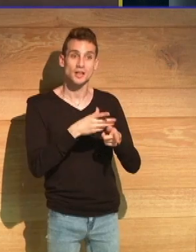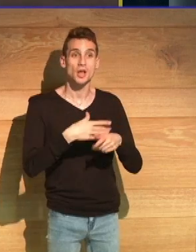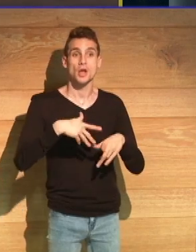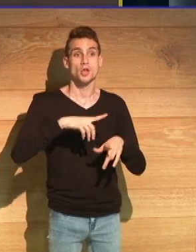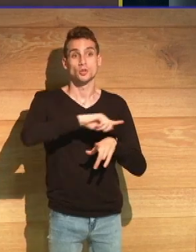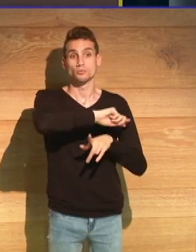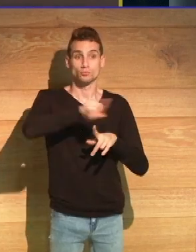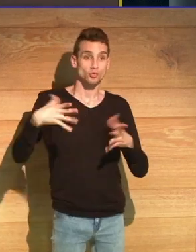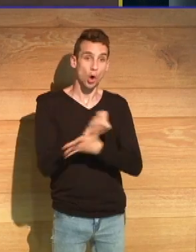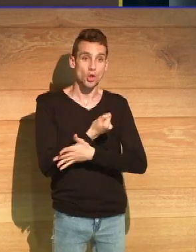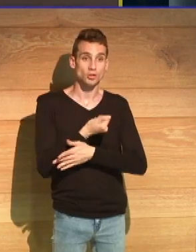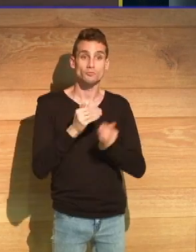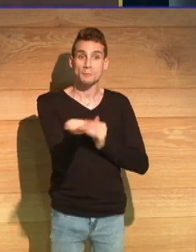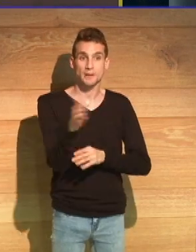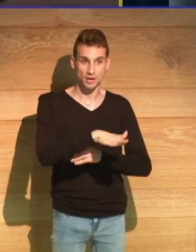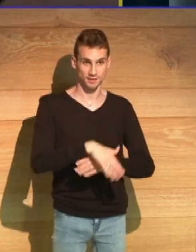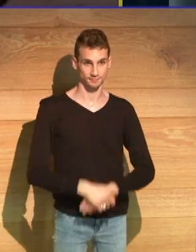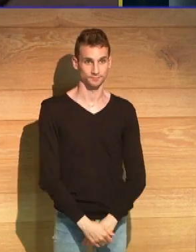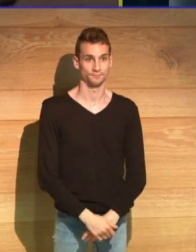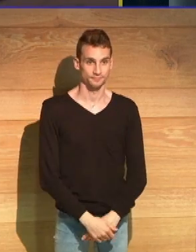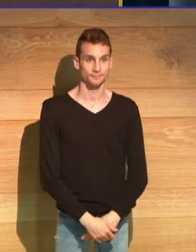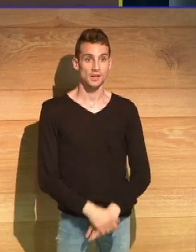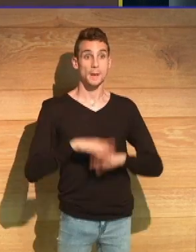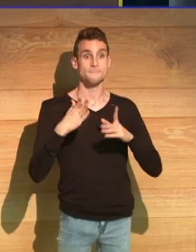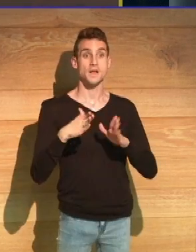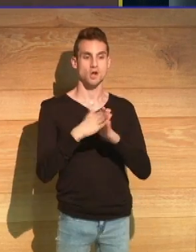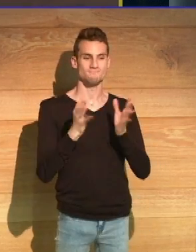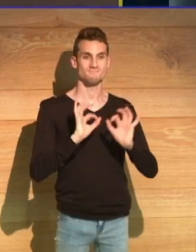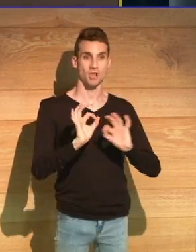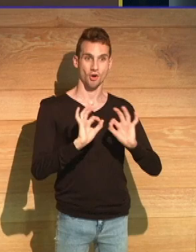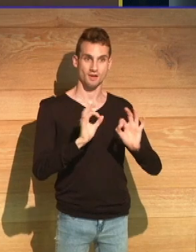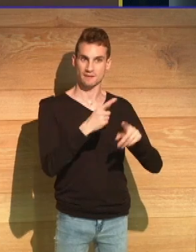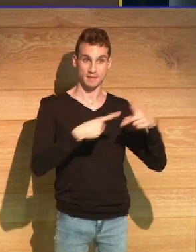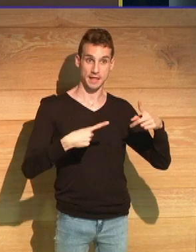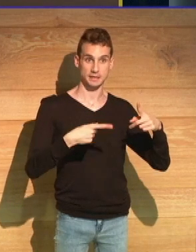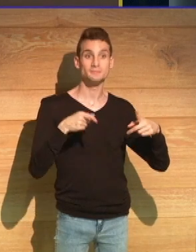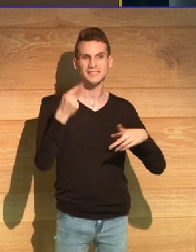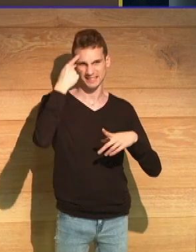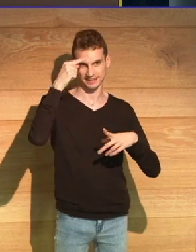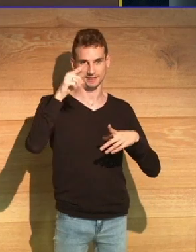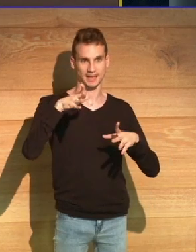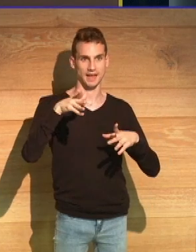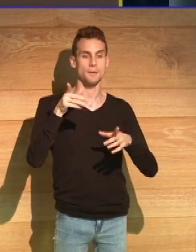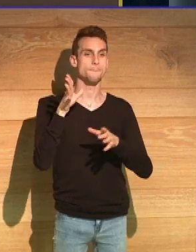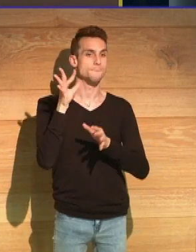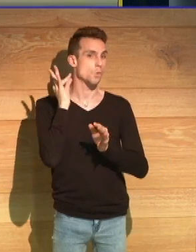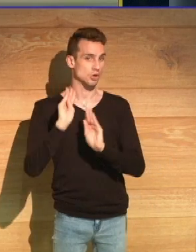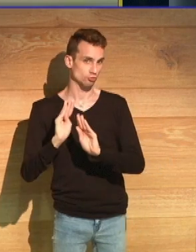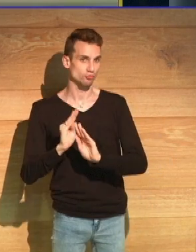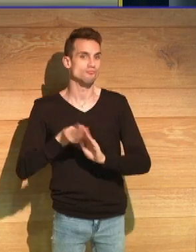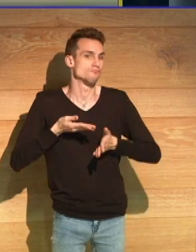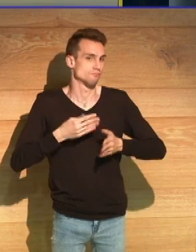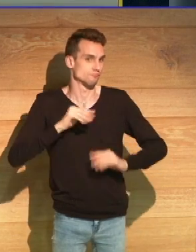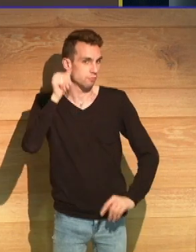acabó, ¿sí? Pero en la mitad de la obra ella tiene cuenta que ella es embarazada, que